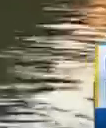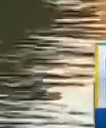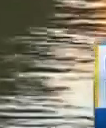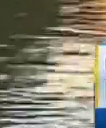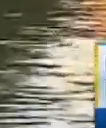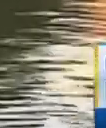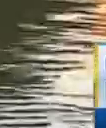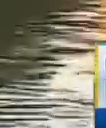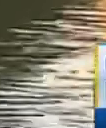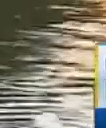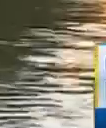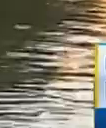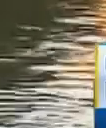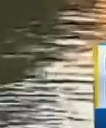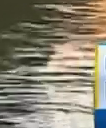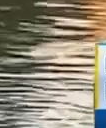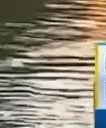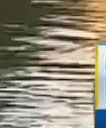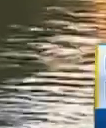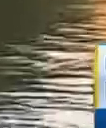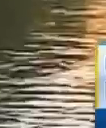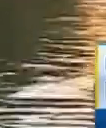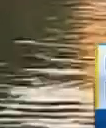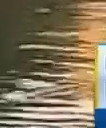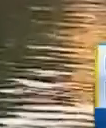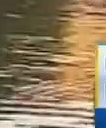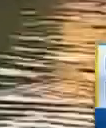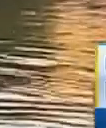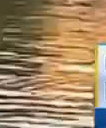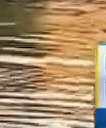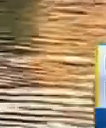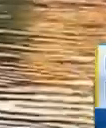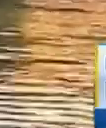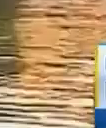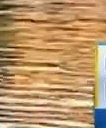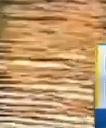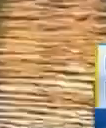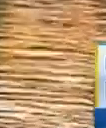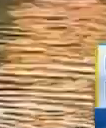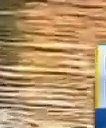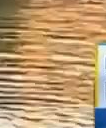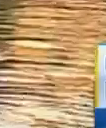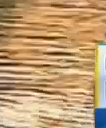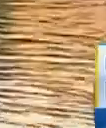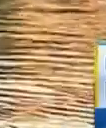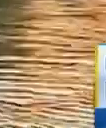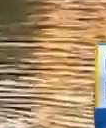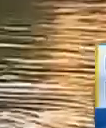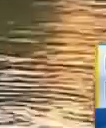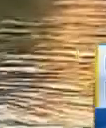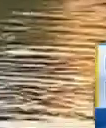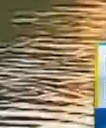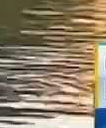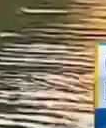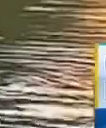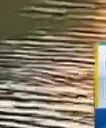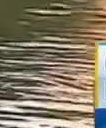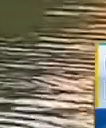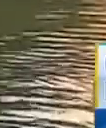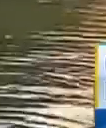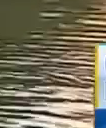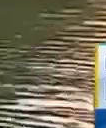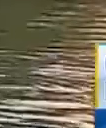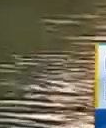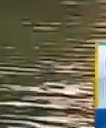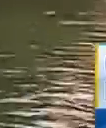Arrancó la competencia y nosotros la vivimos. La finalísima acá en el Parque de La Carolina, en este tradicional